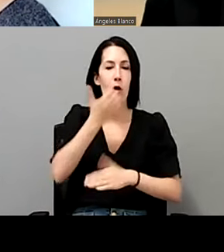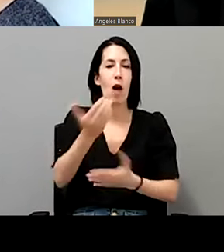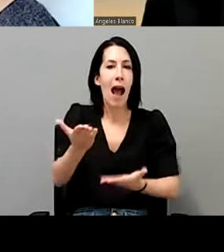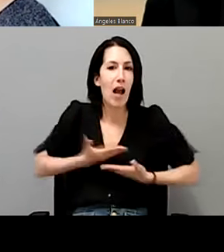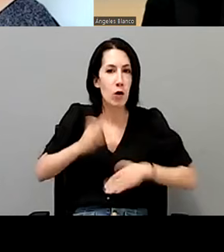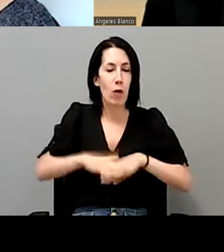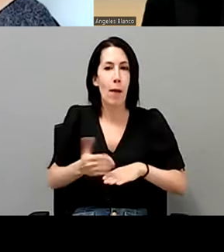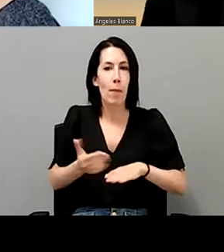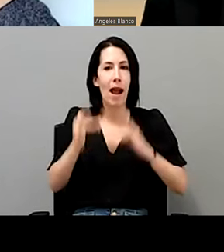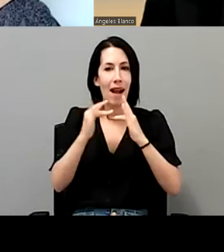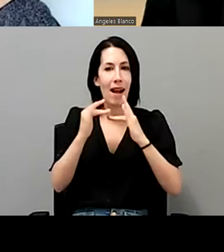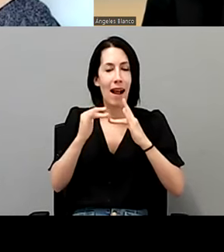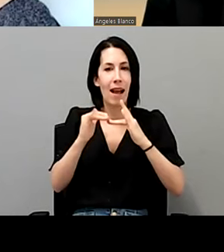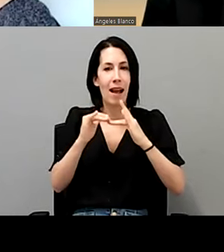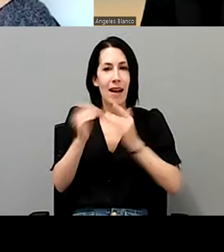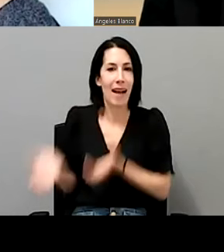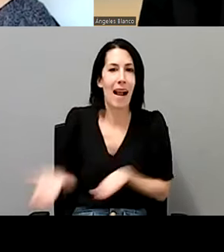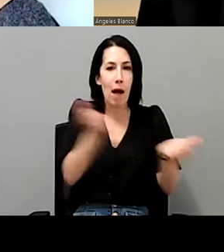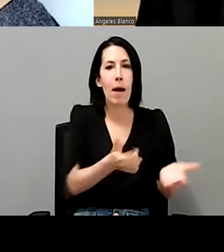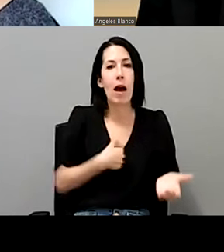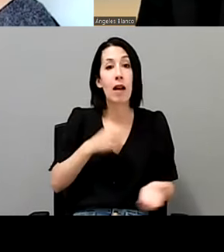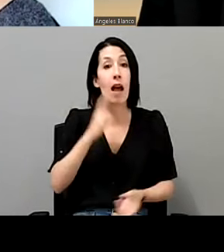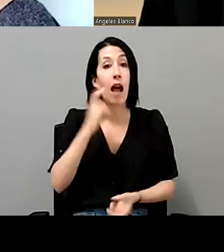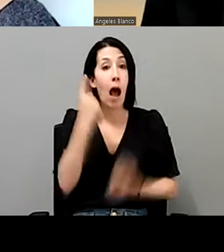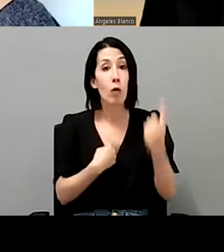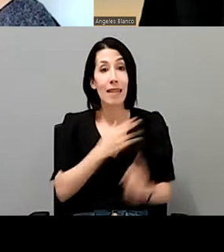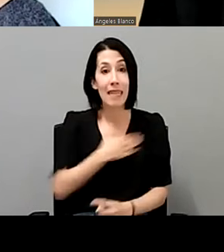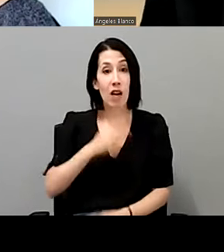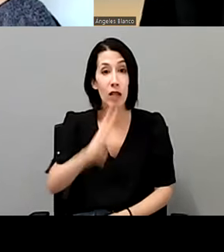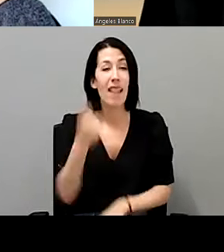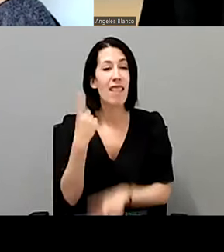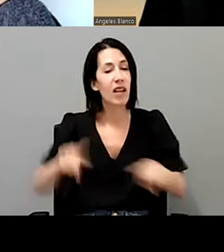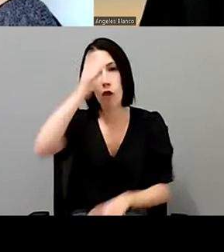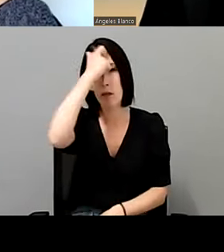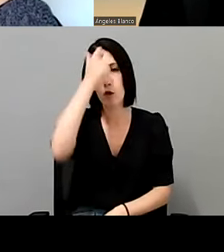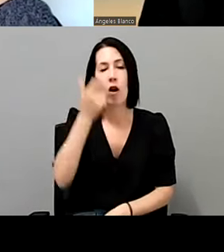¿Alguna queréis contestar? La diferencia entre asistente personal y ayuda a domicilio.